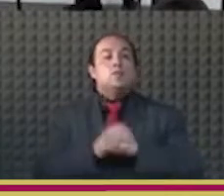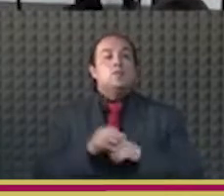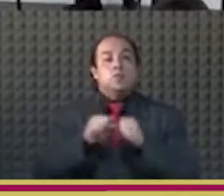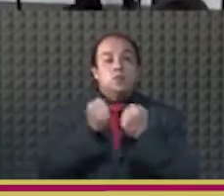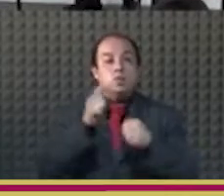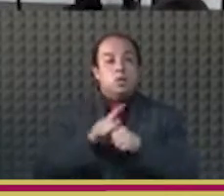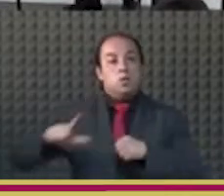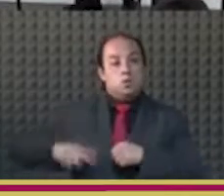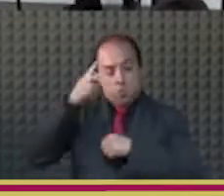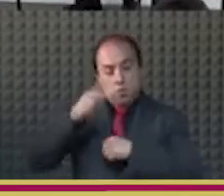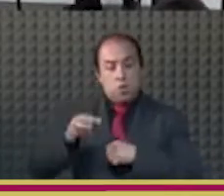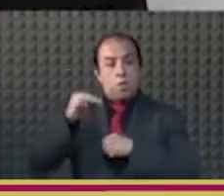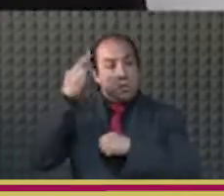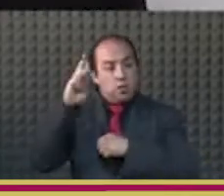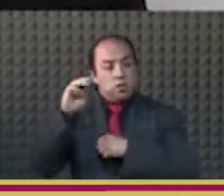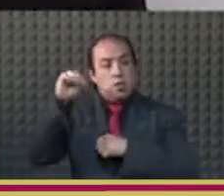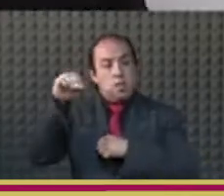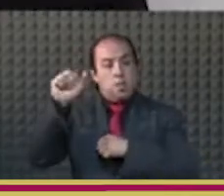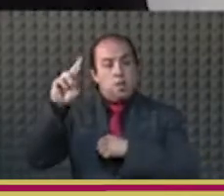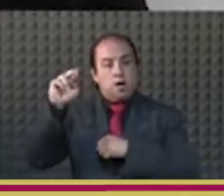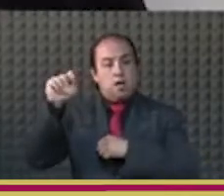maestro Marat Baruch Bolaños López.